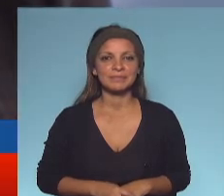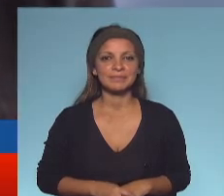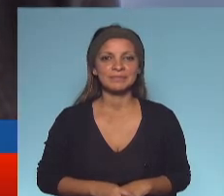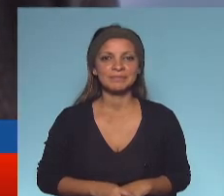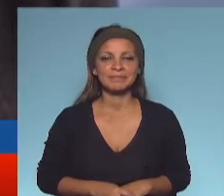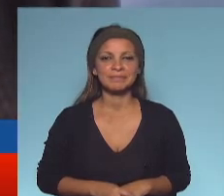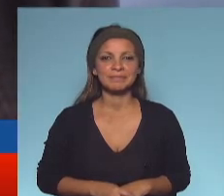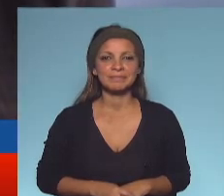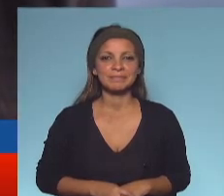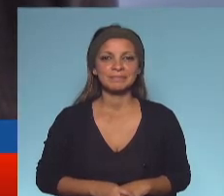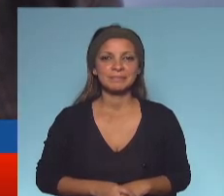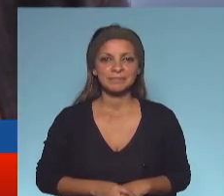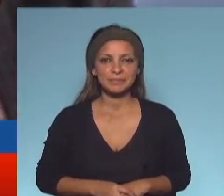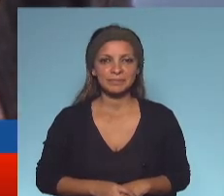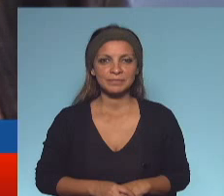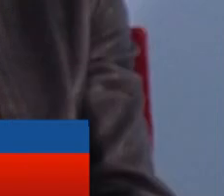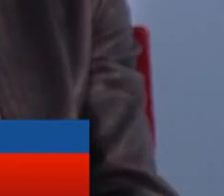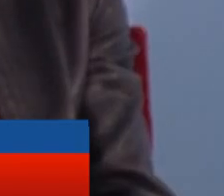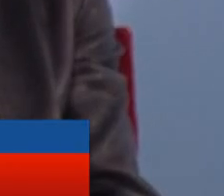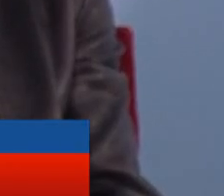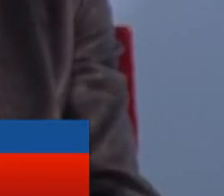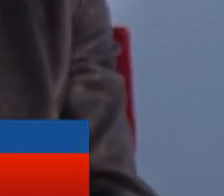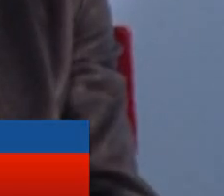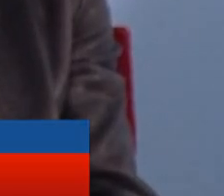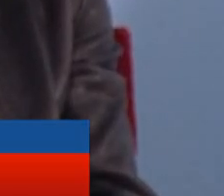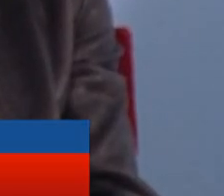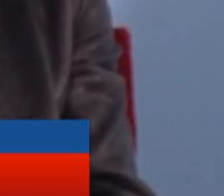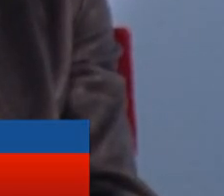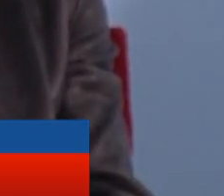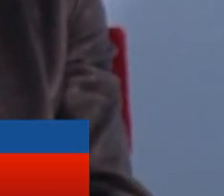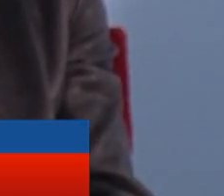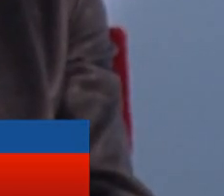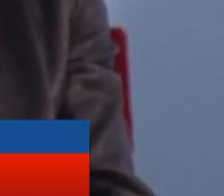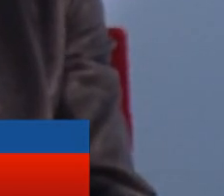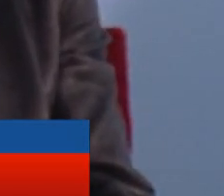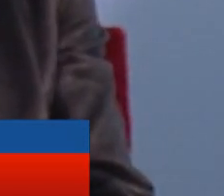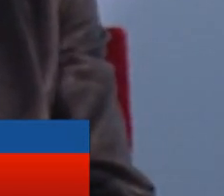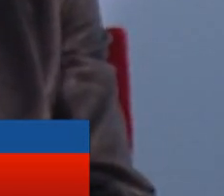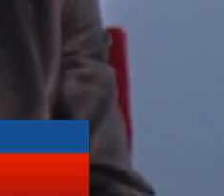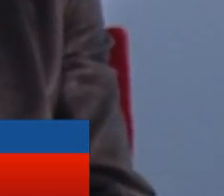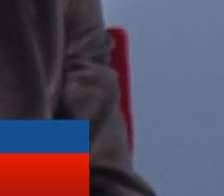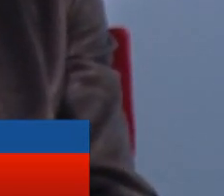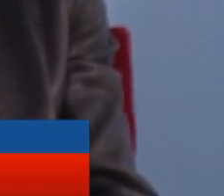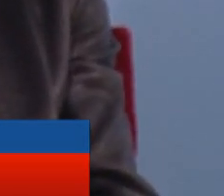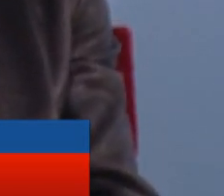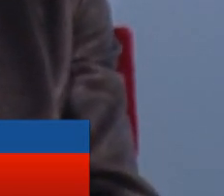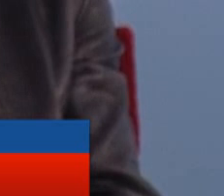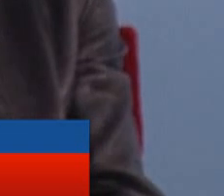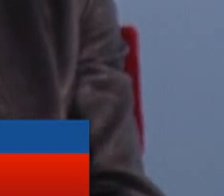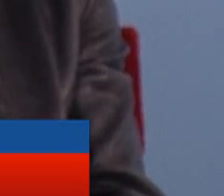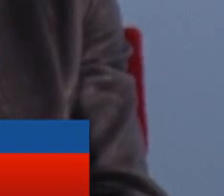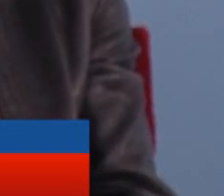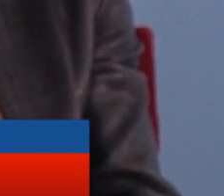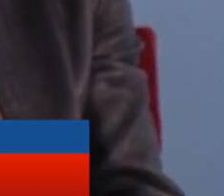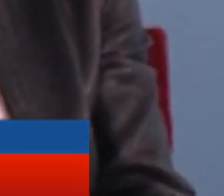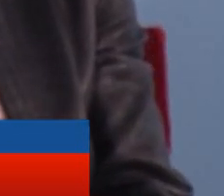Muchas gracias, Mario. Avanzando con el eje de la canasta alimentaria, le voy a dar la palabra a